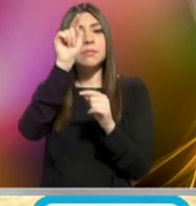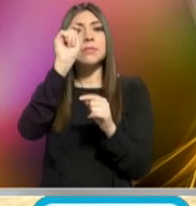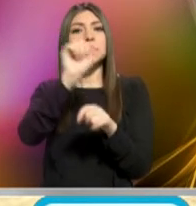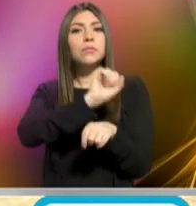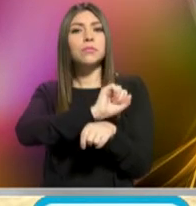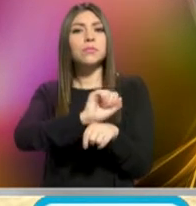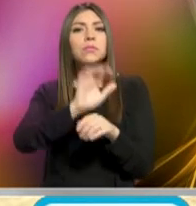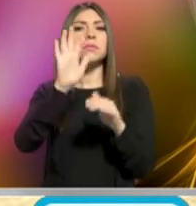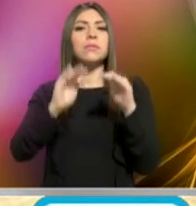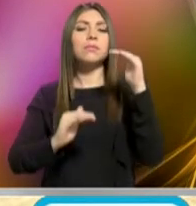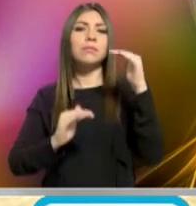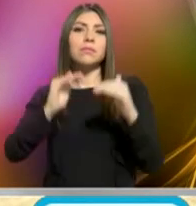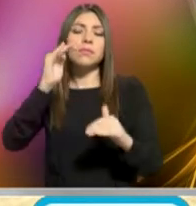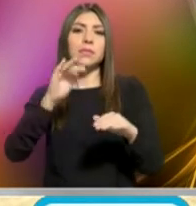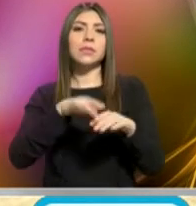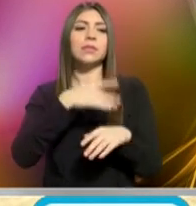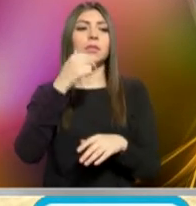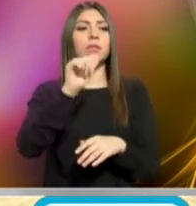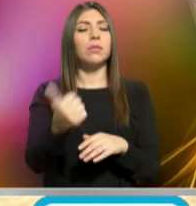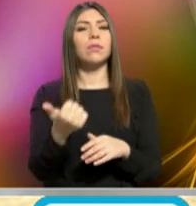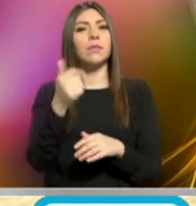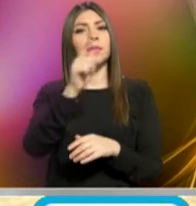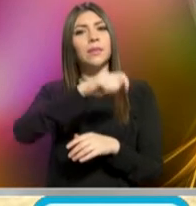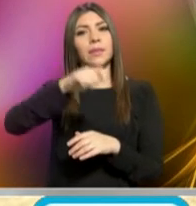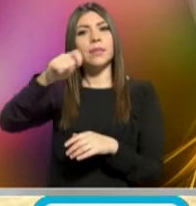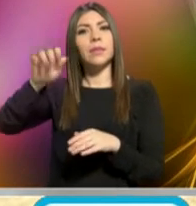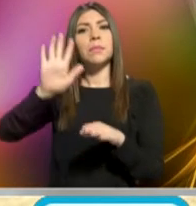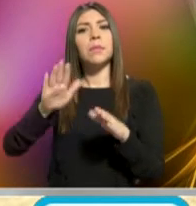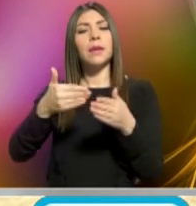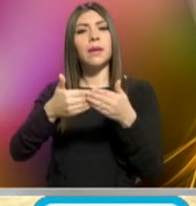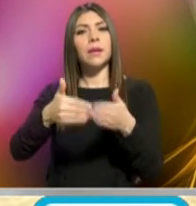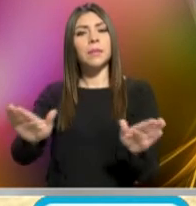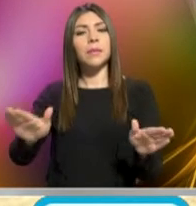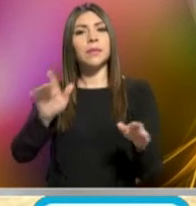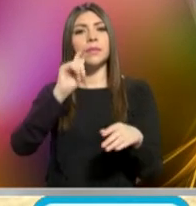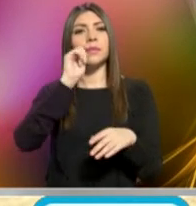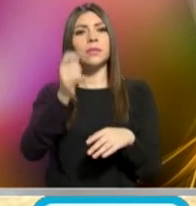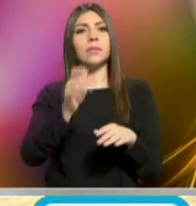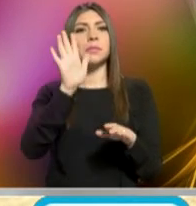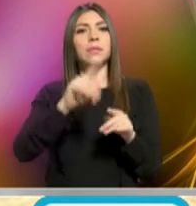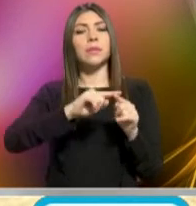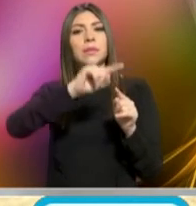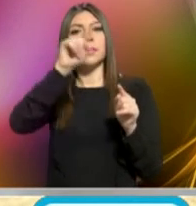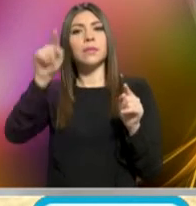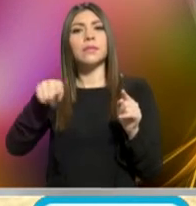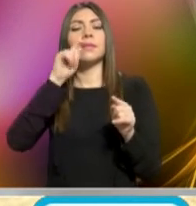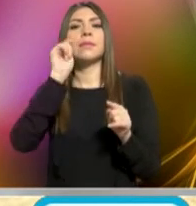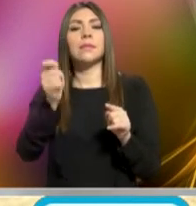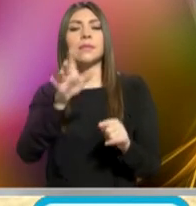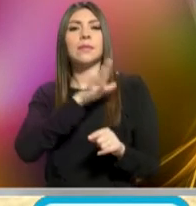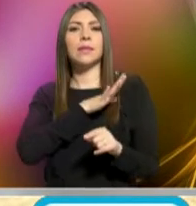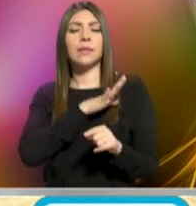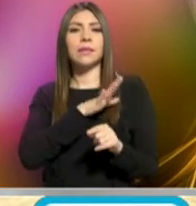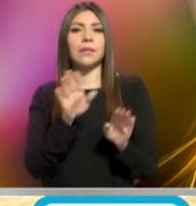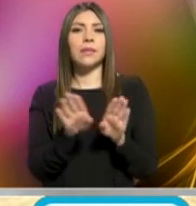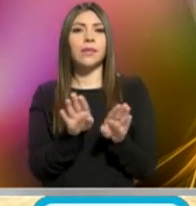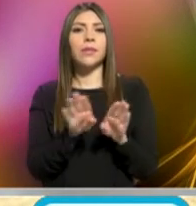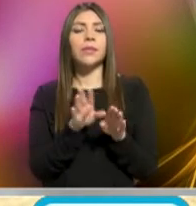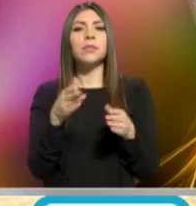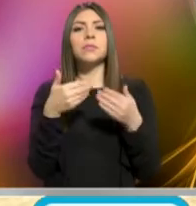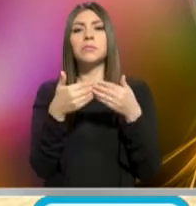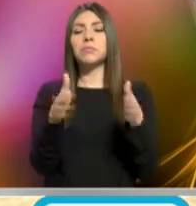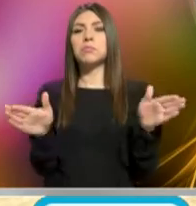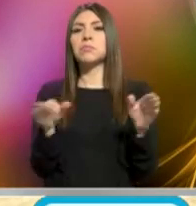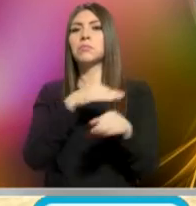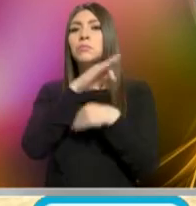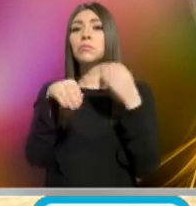que están muy abiertas, nosotros le llamamos, es una escritura que está en arco, que nos muestra que tiene una gran apertura a todo lo que